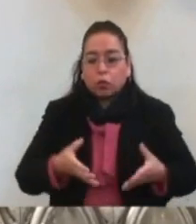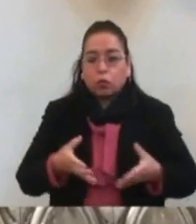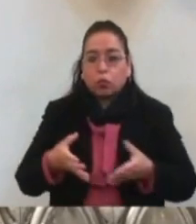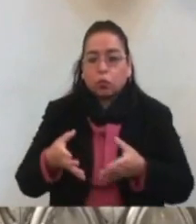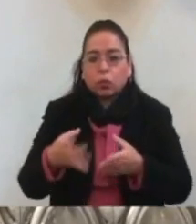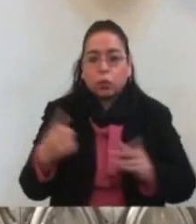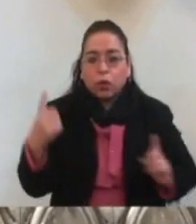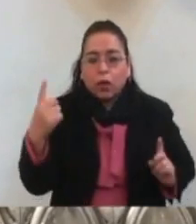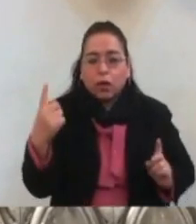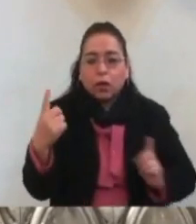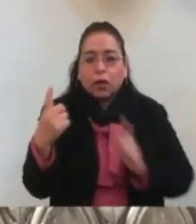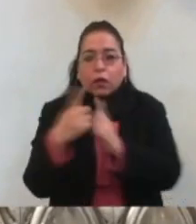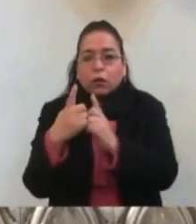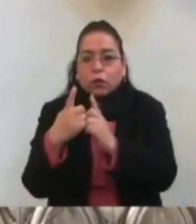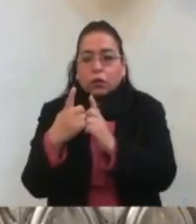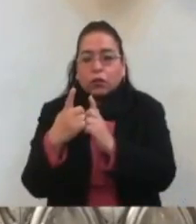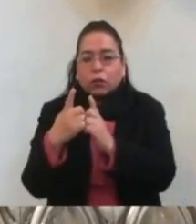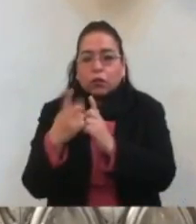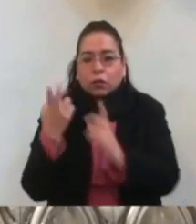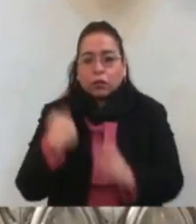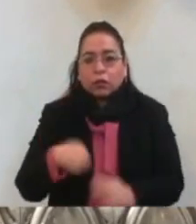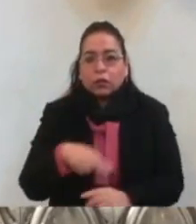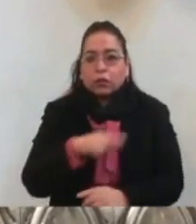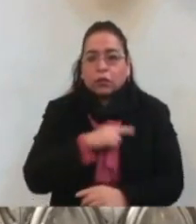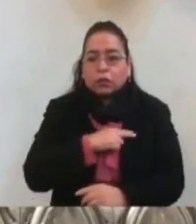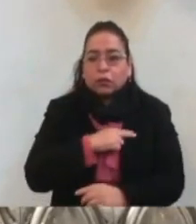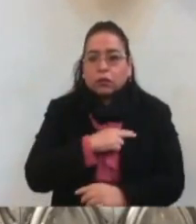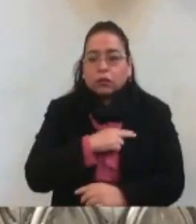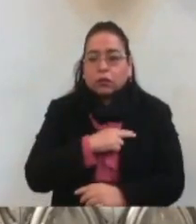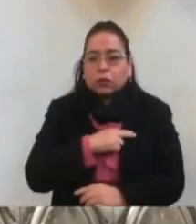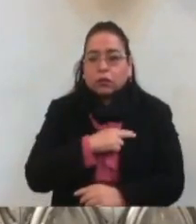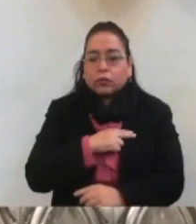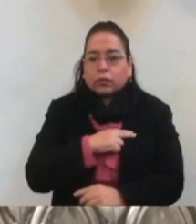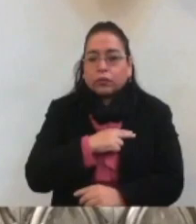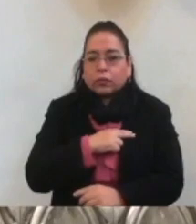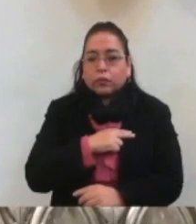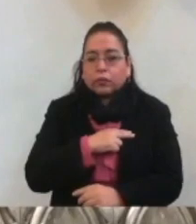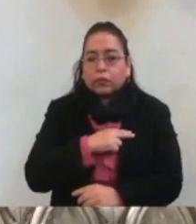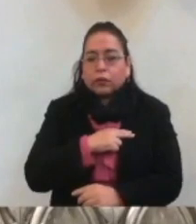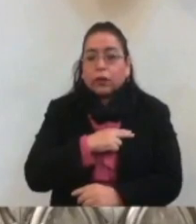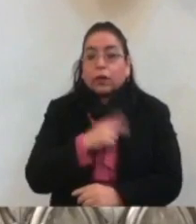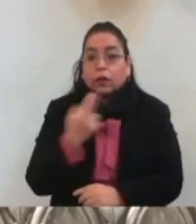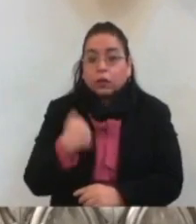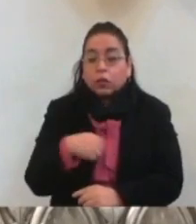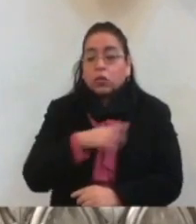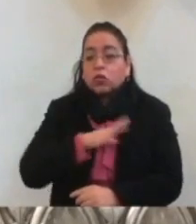comunidad que se reconoce caminante